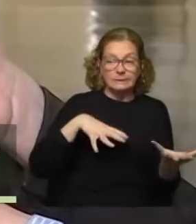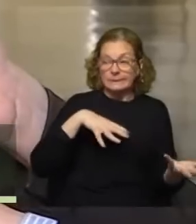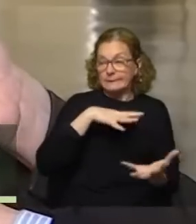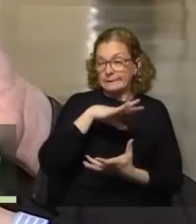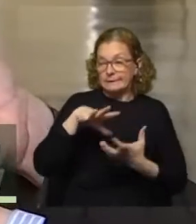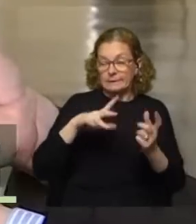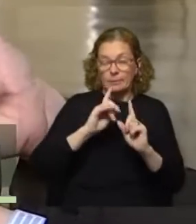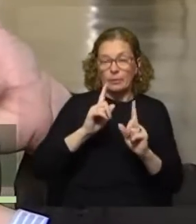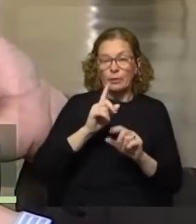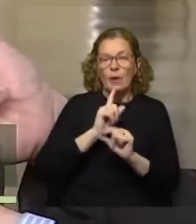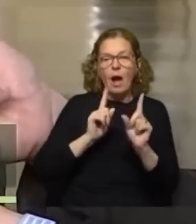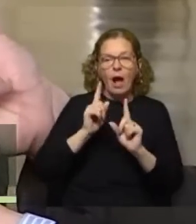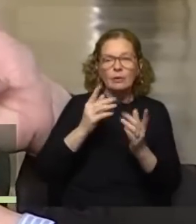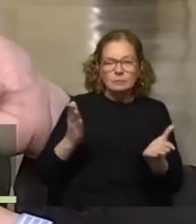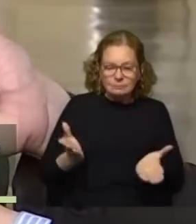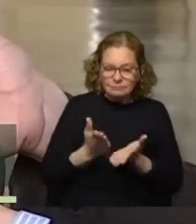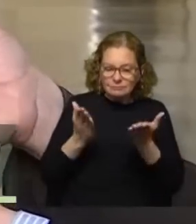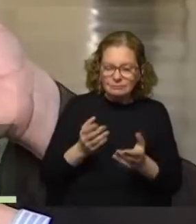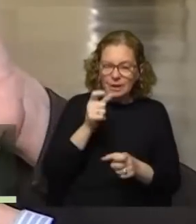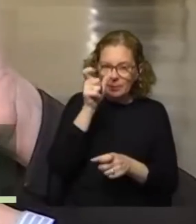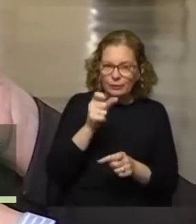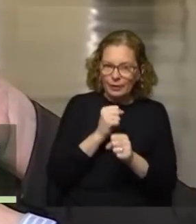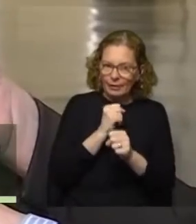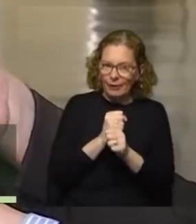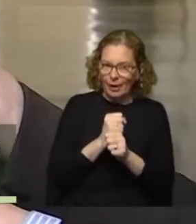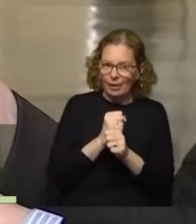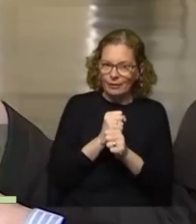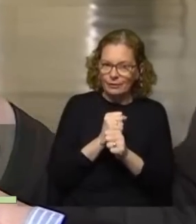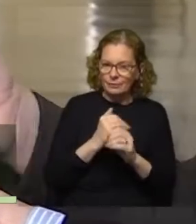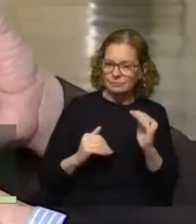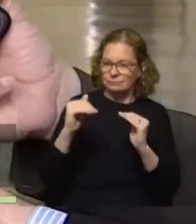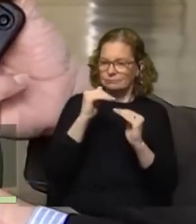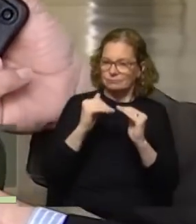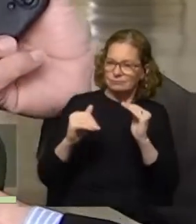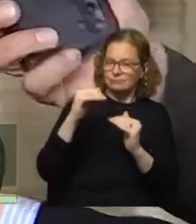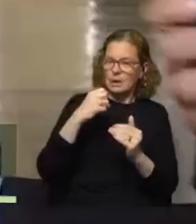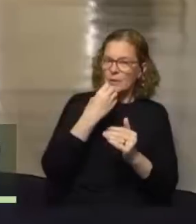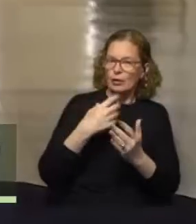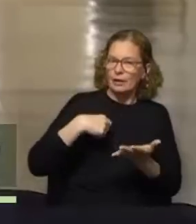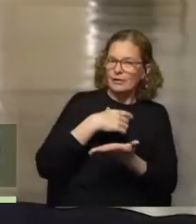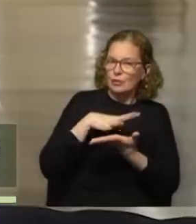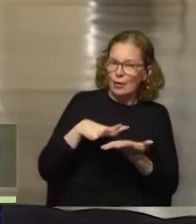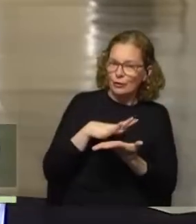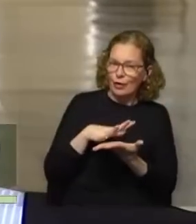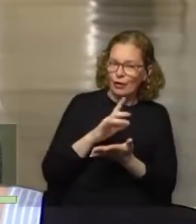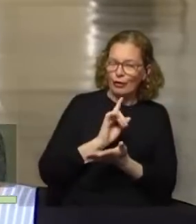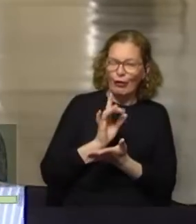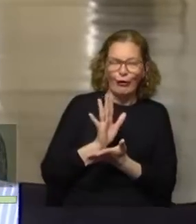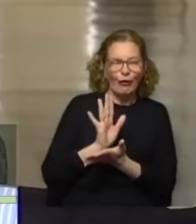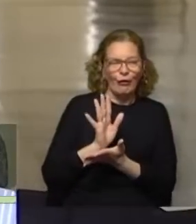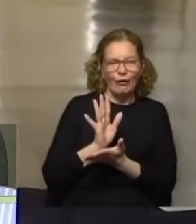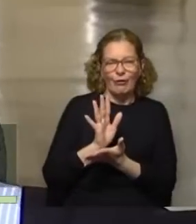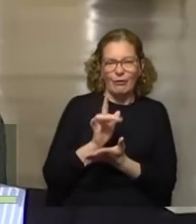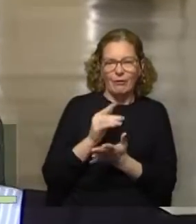no es un algo que incentive a los funcionarios a poder ascender y mejorar su situación profesional sino que